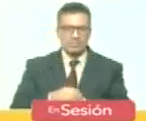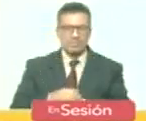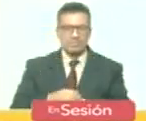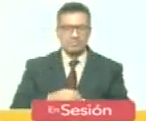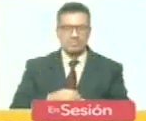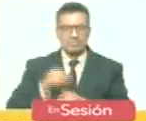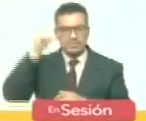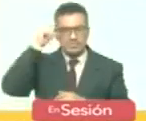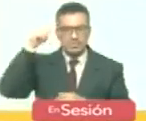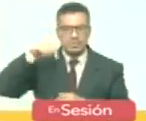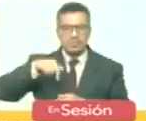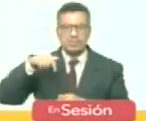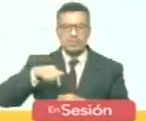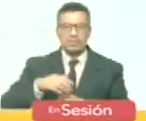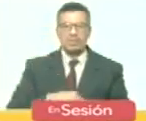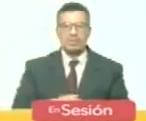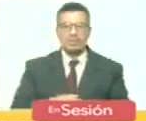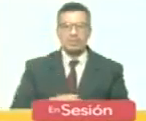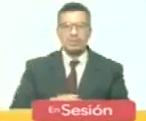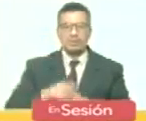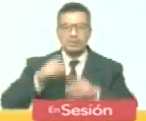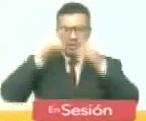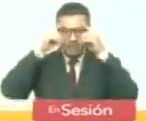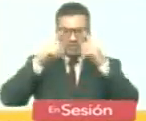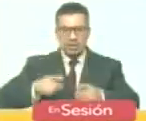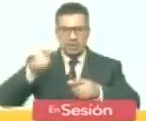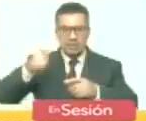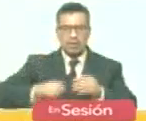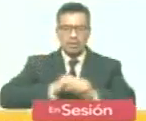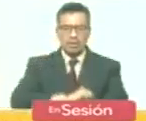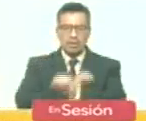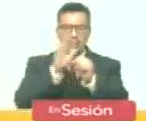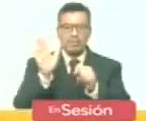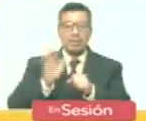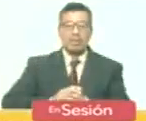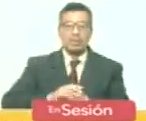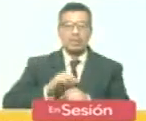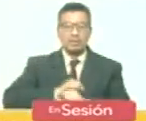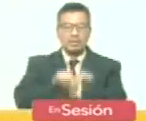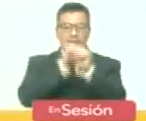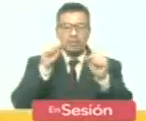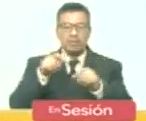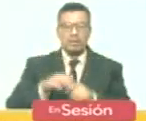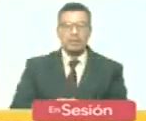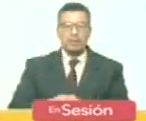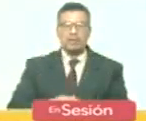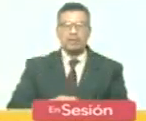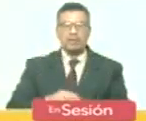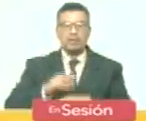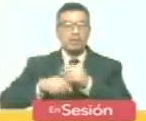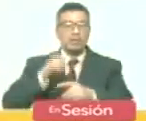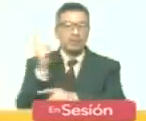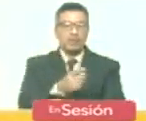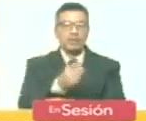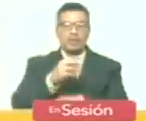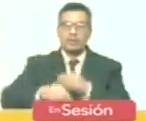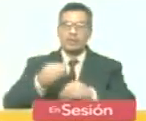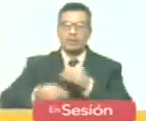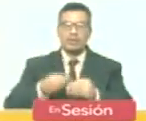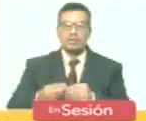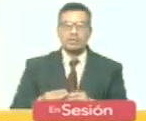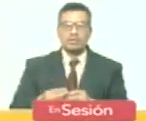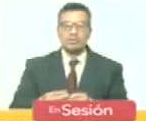el día de hoy sentenció en la madrugada y parte de la mañana a los autores materiales,